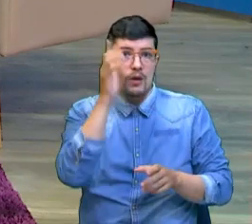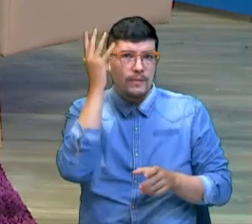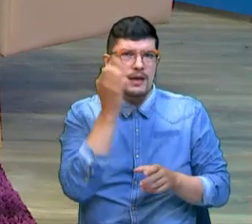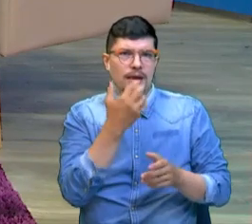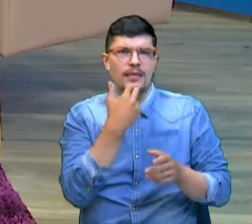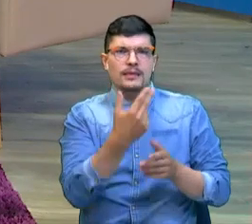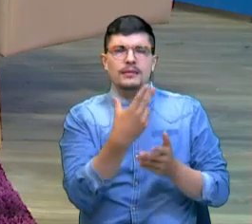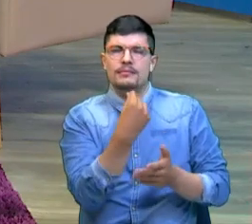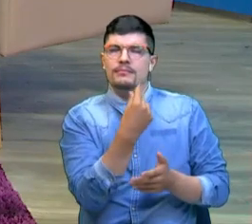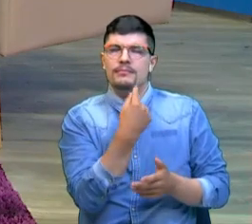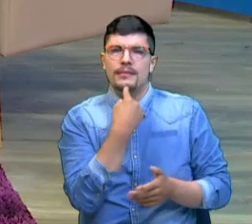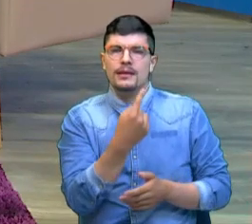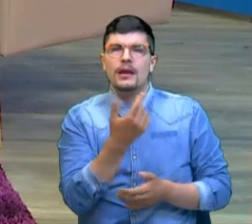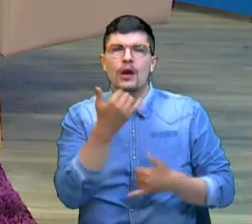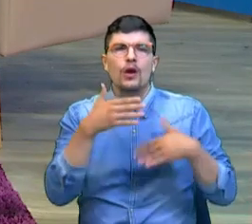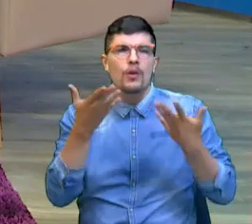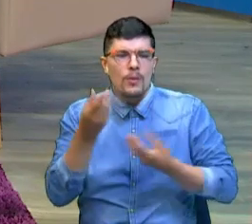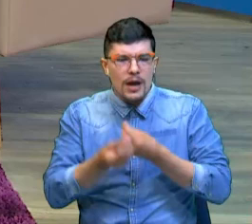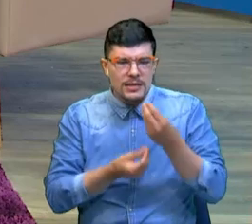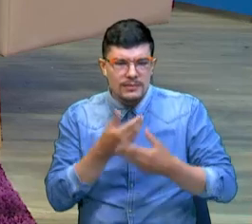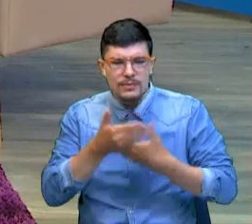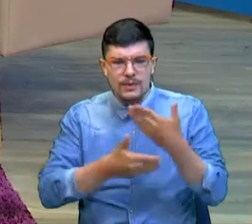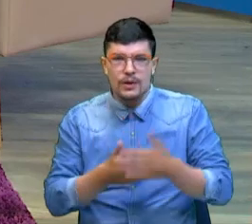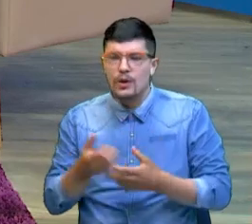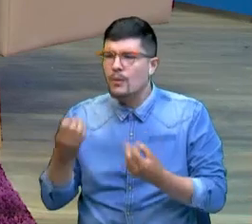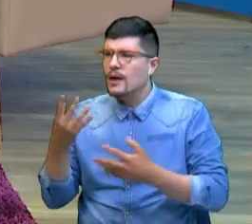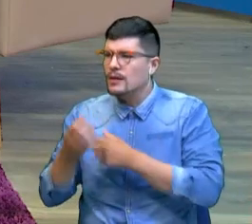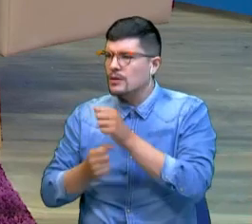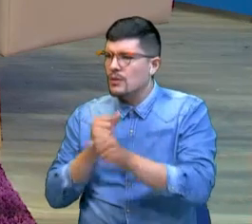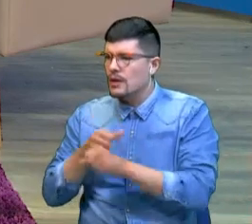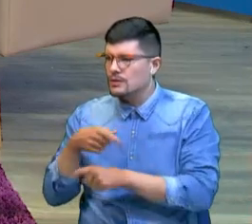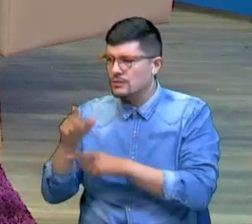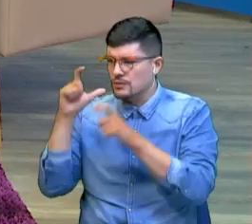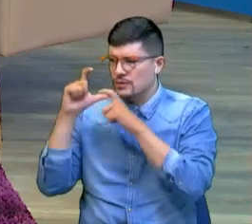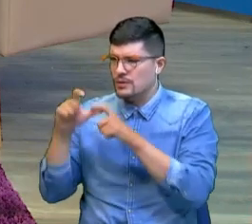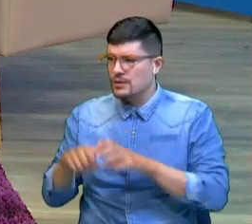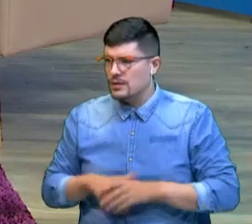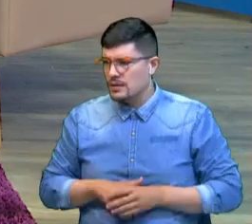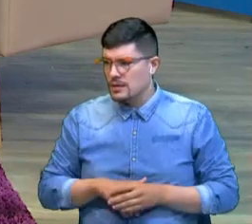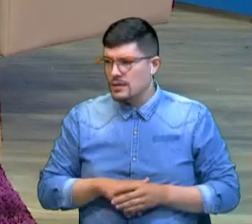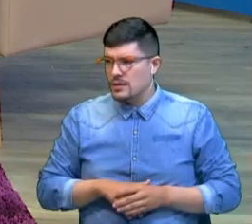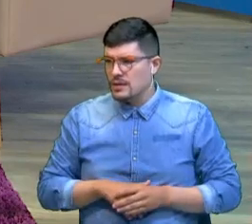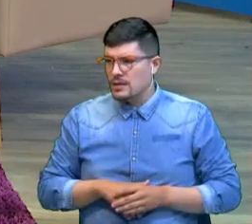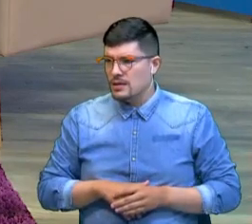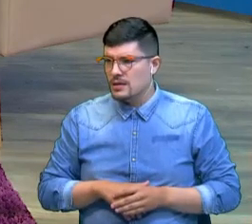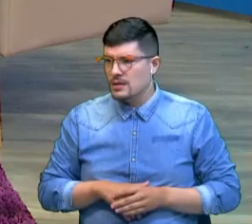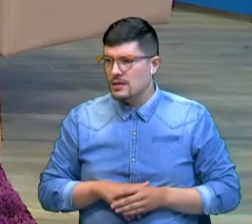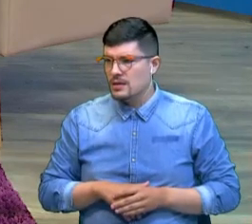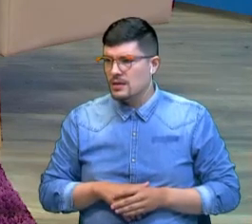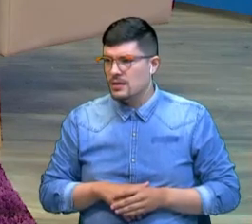poniendo un obstáculo. ¿Qué debemos hacer ahí? ¿Cuántos años tiene su yerno? ¿Cuántos años tiene?